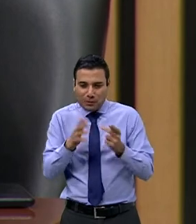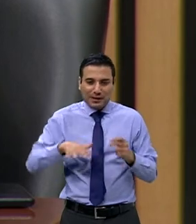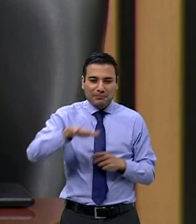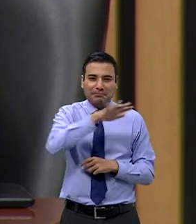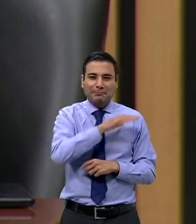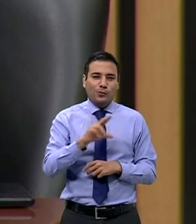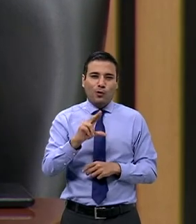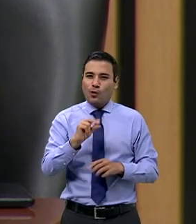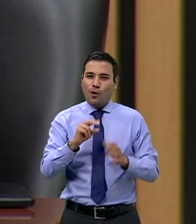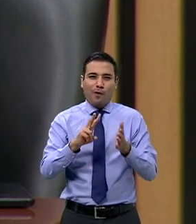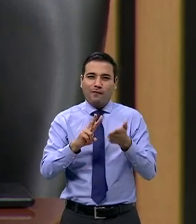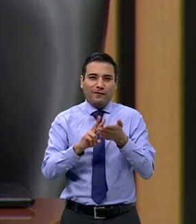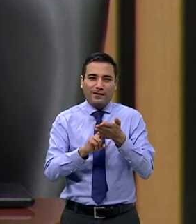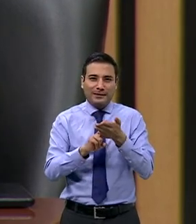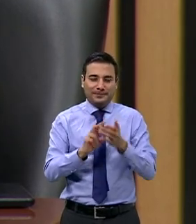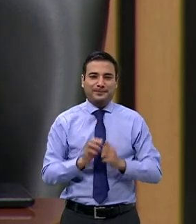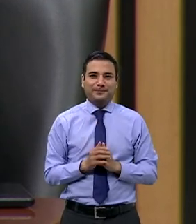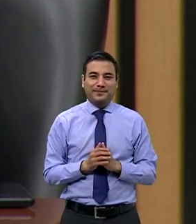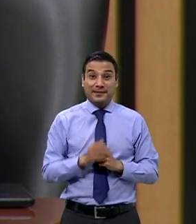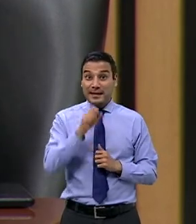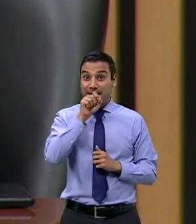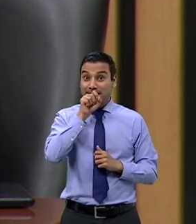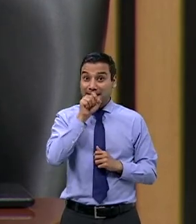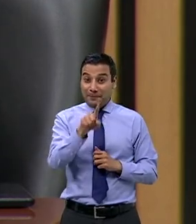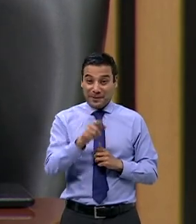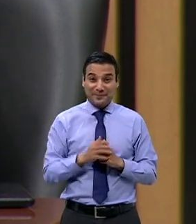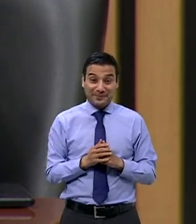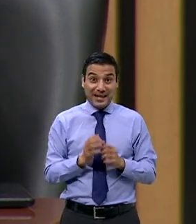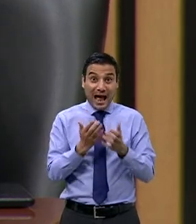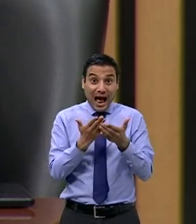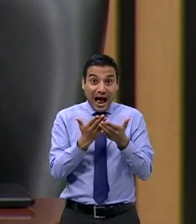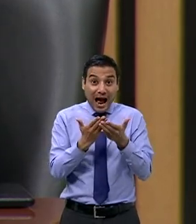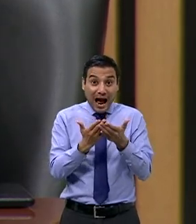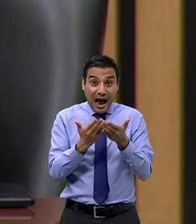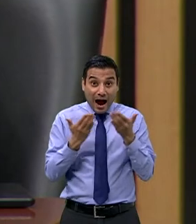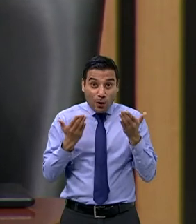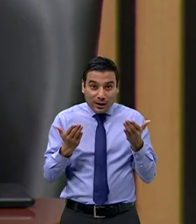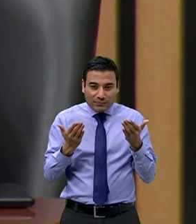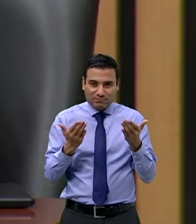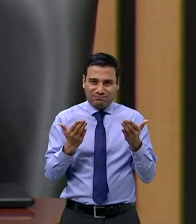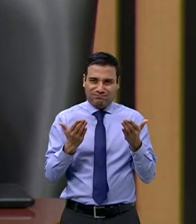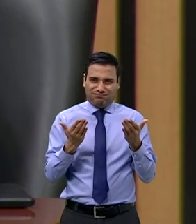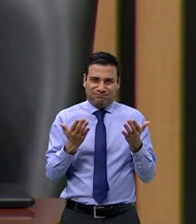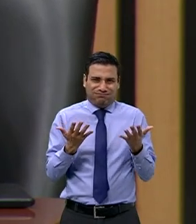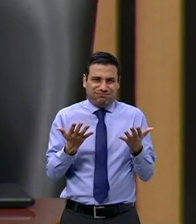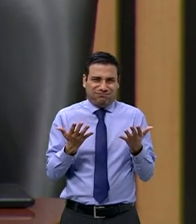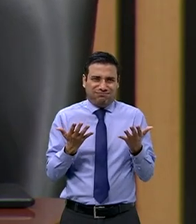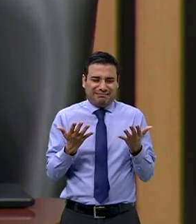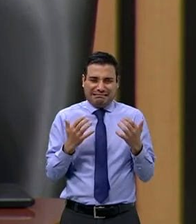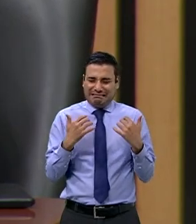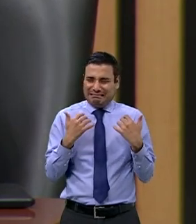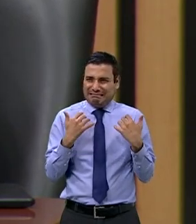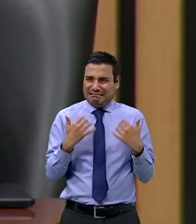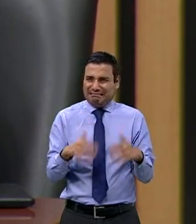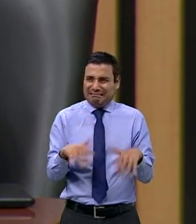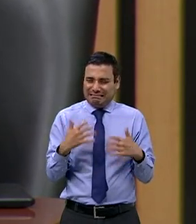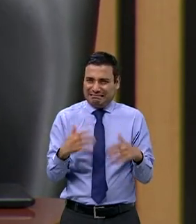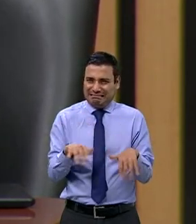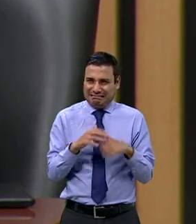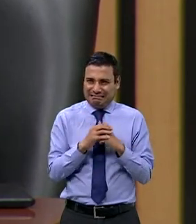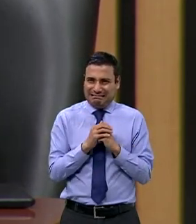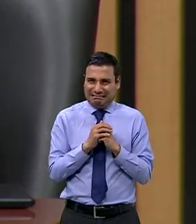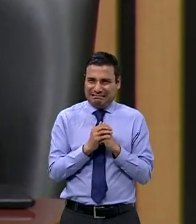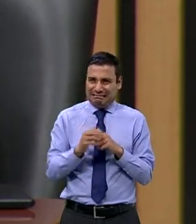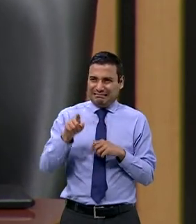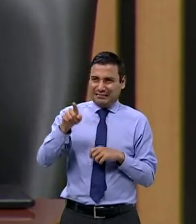lo que hoy también tenemos es el disparate más costoso durante esta administración y